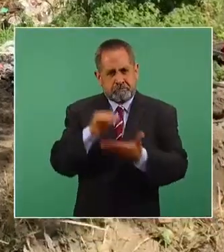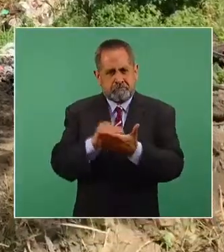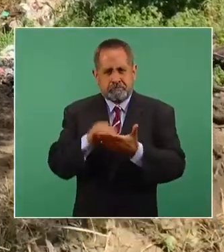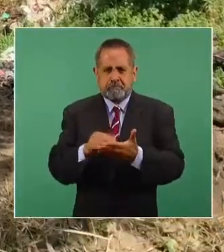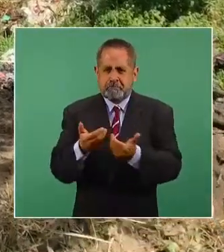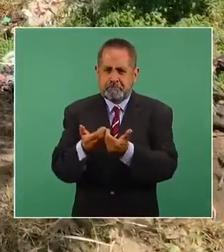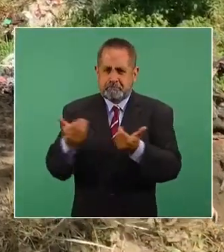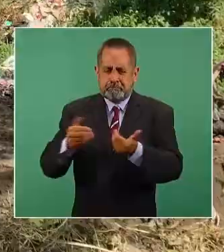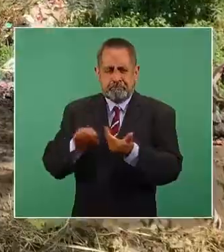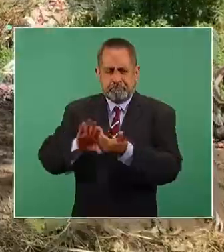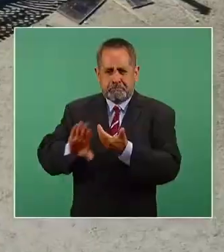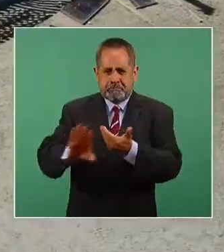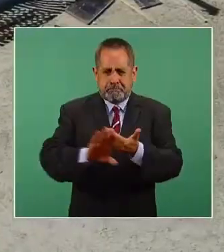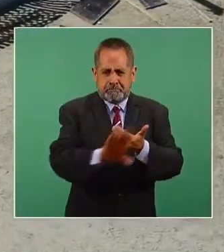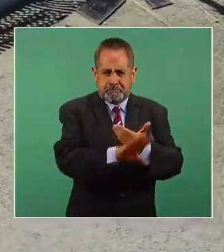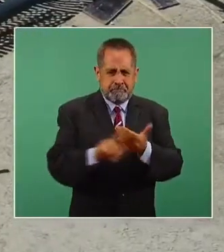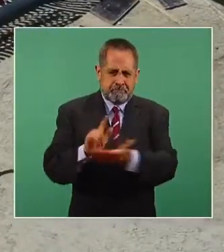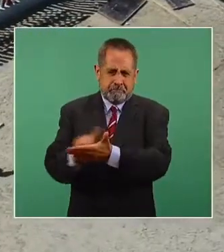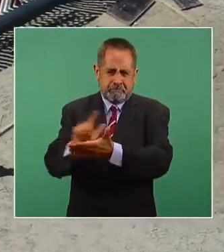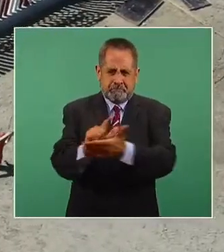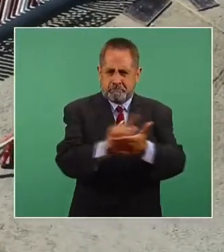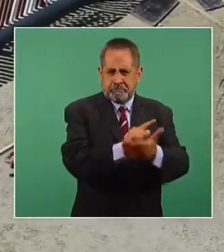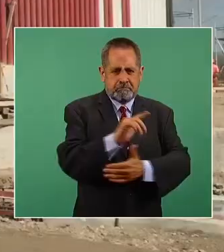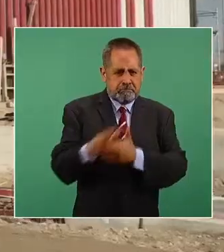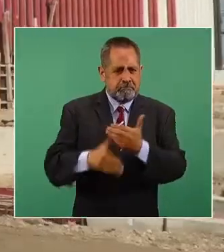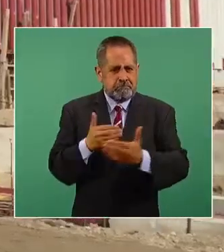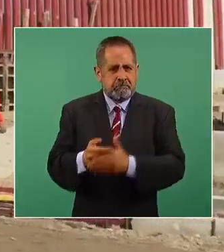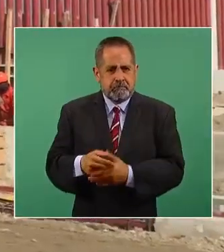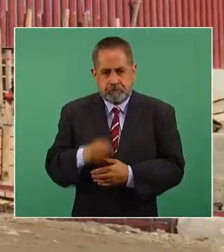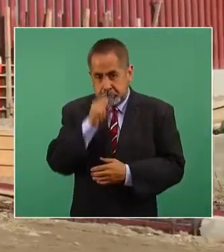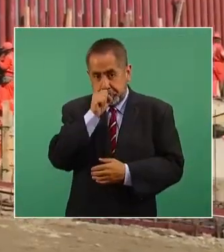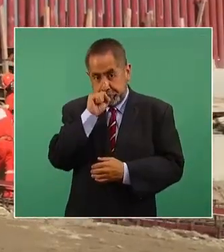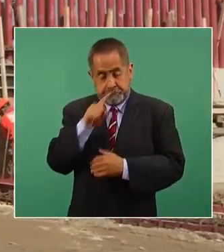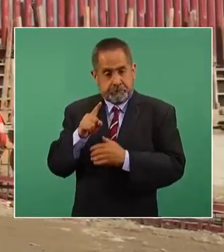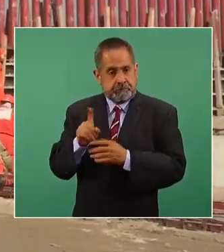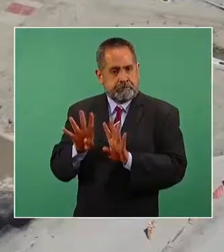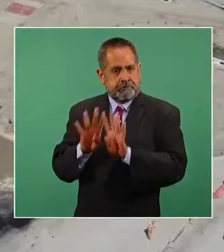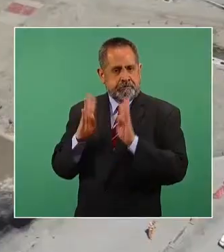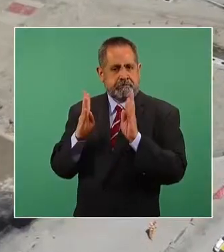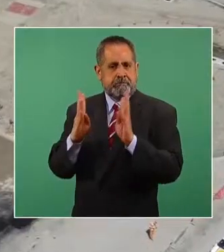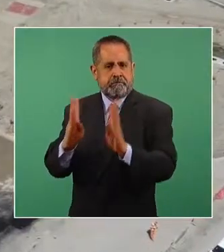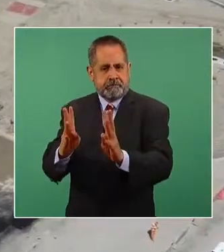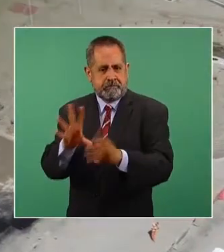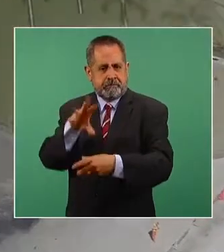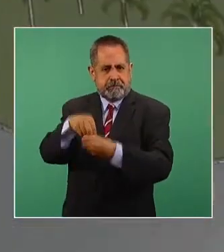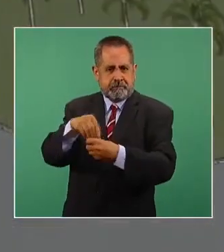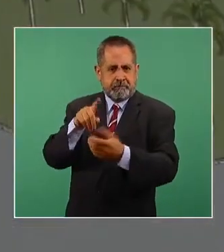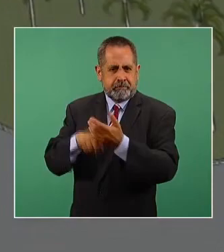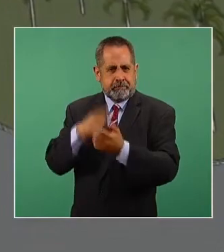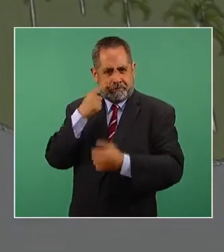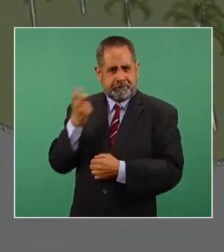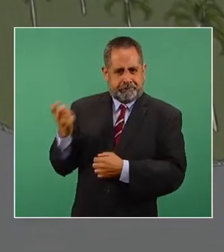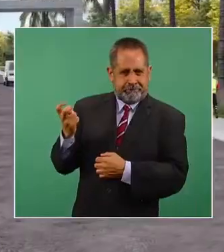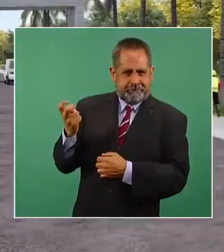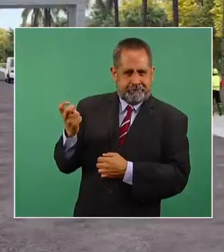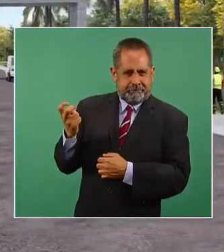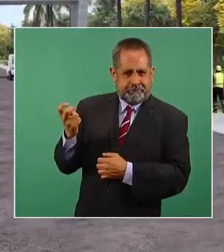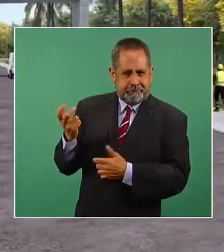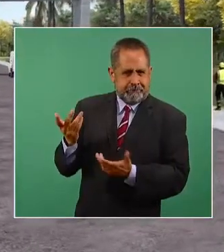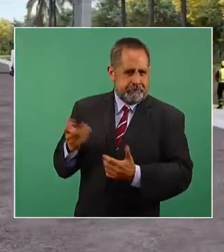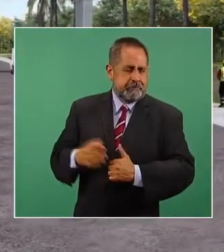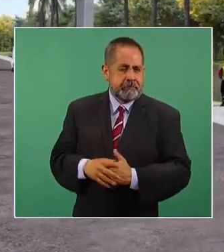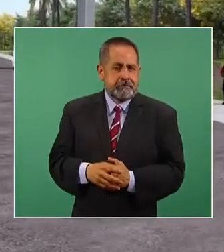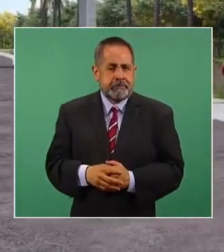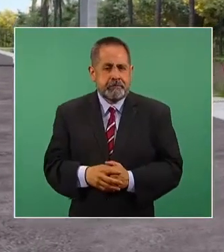los tramos aperturados del gasoducto. Se avanza en la construcción del muro de soporte de la barda de enrejado y en el desarrollo de la glorieta y área de ingreso a la